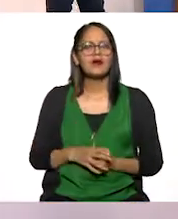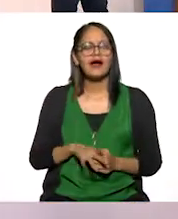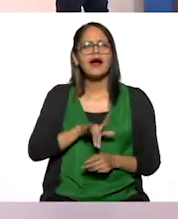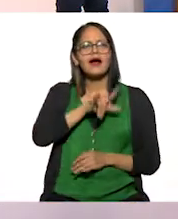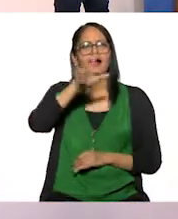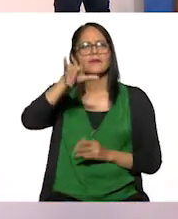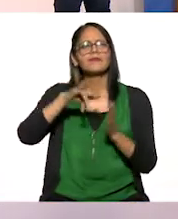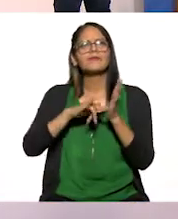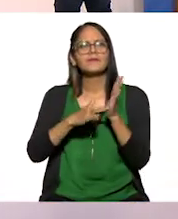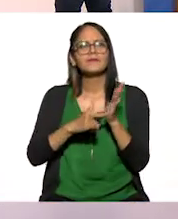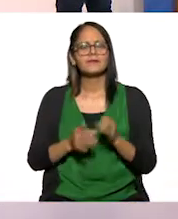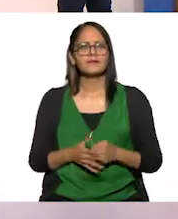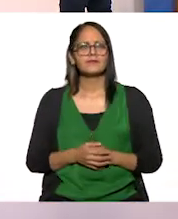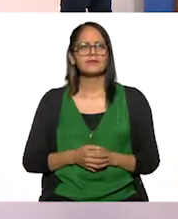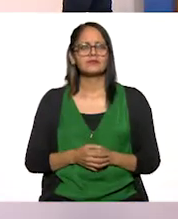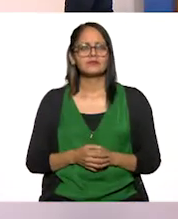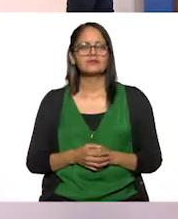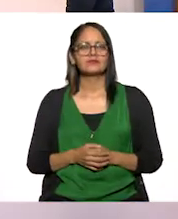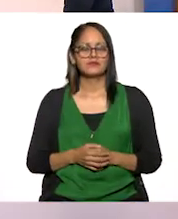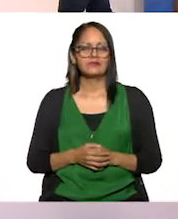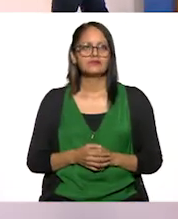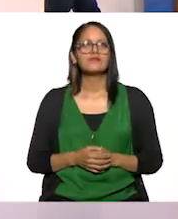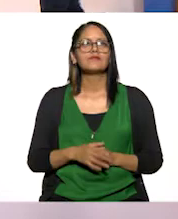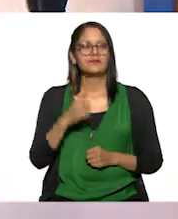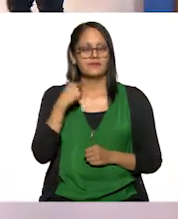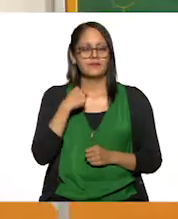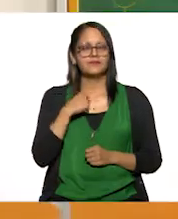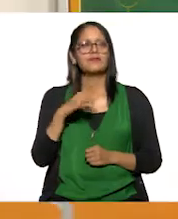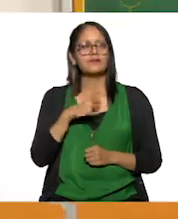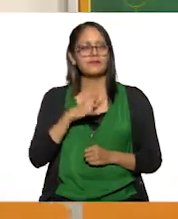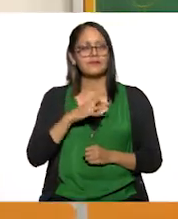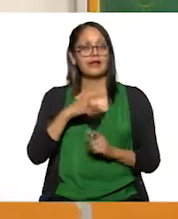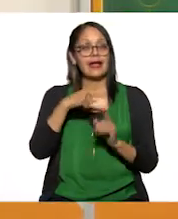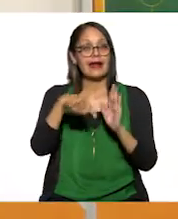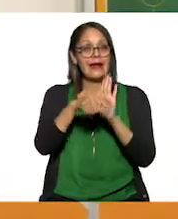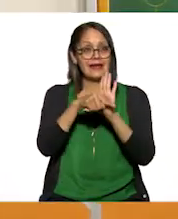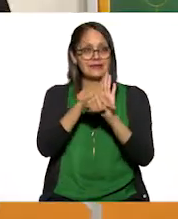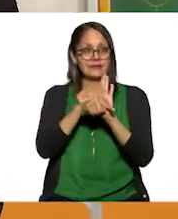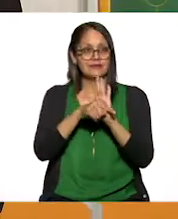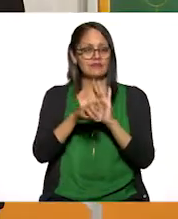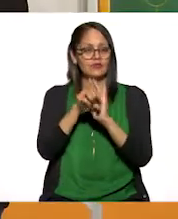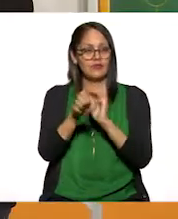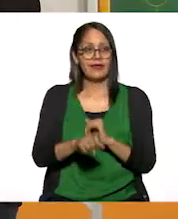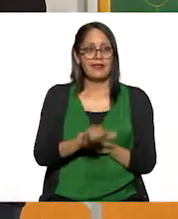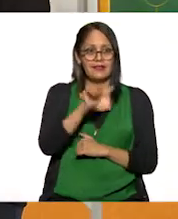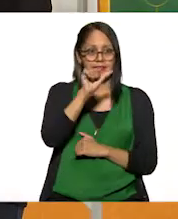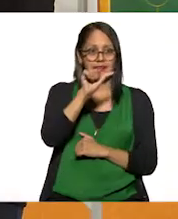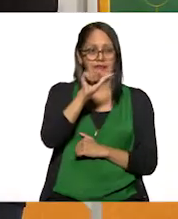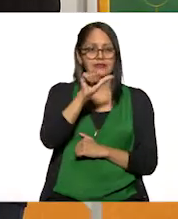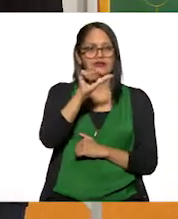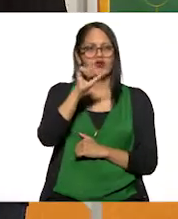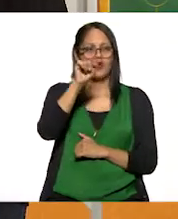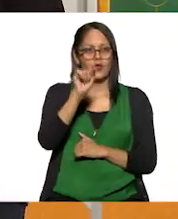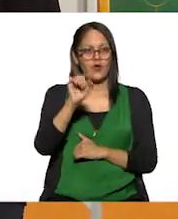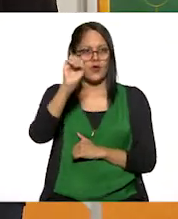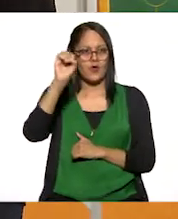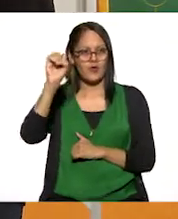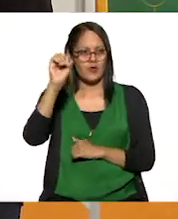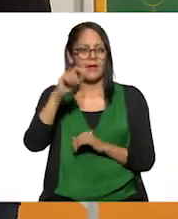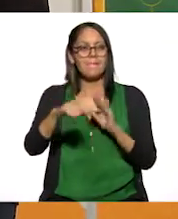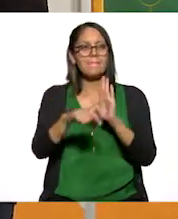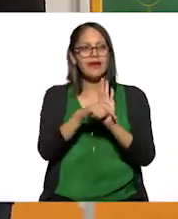avión. Nosotros tenemos entonces que restarle. A la hora de la boda, le vamos a restar